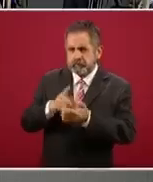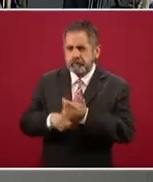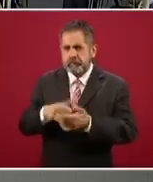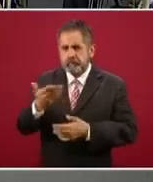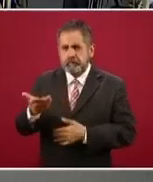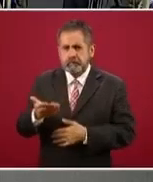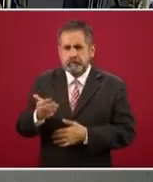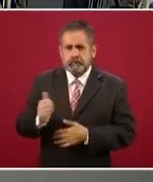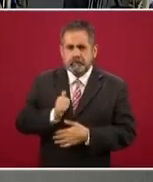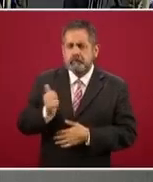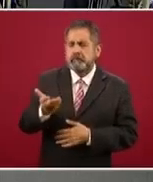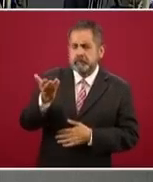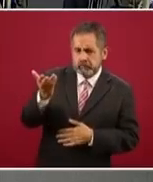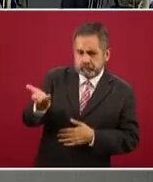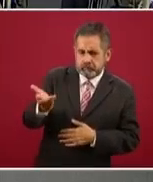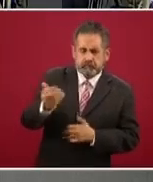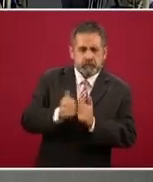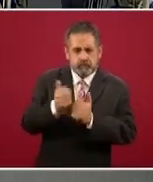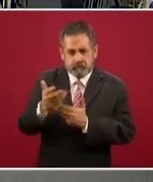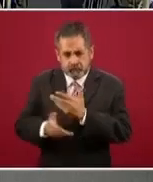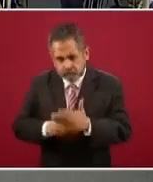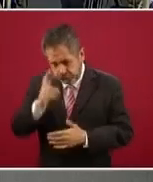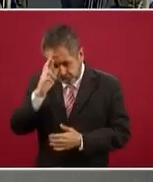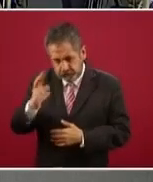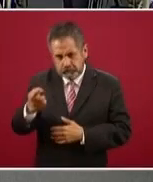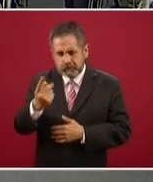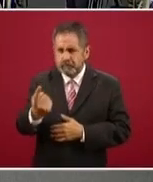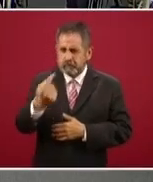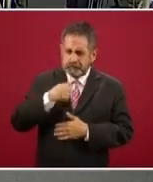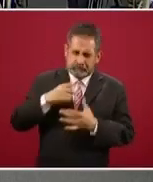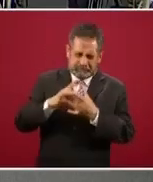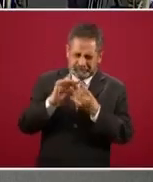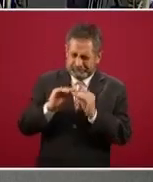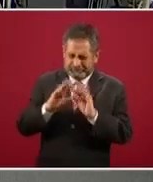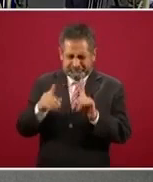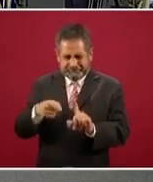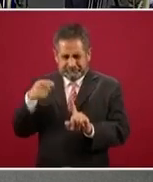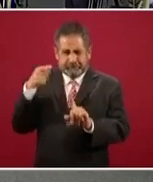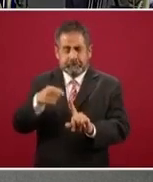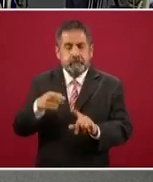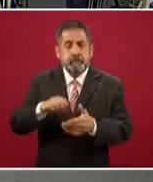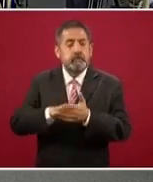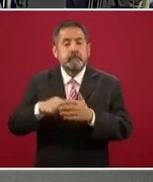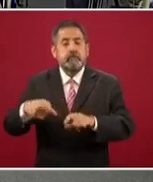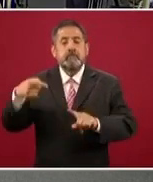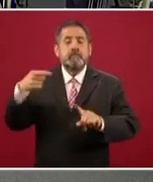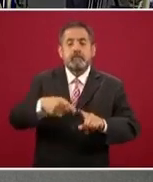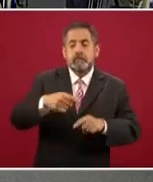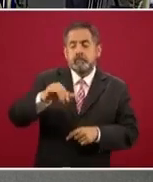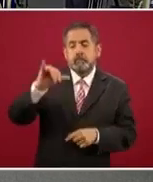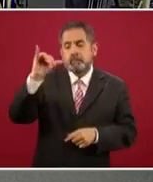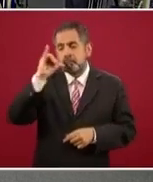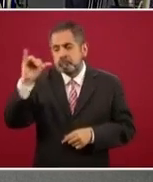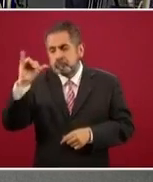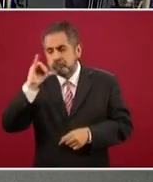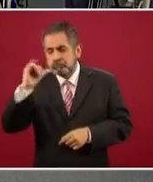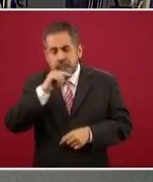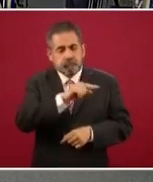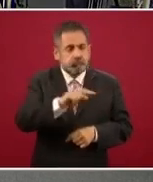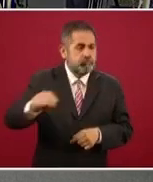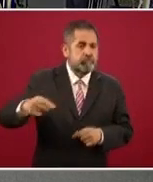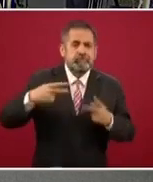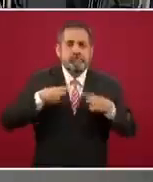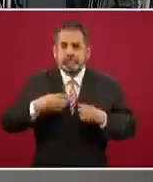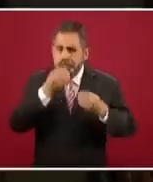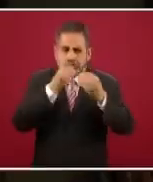le rogaría, señor secretario, con todo respeto, si nos puede ser un poco más específico. Yo hablaba del problema de alcoholismo, por ejemplo, de